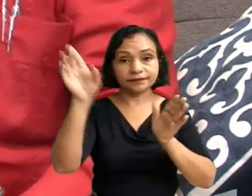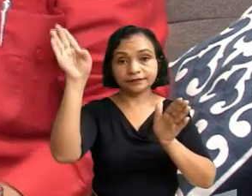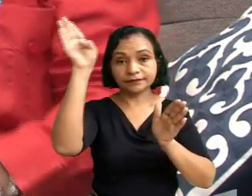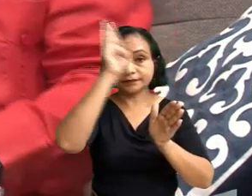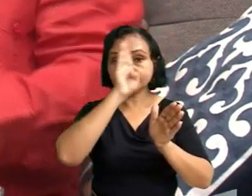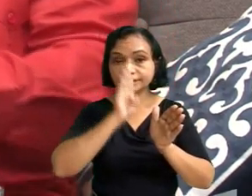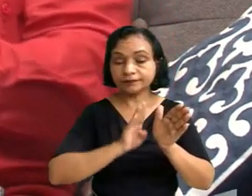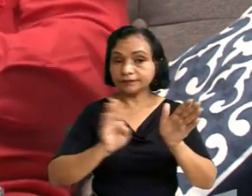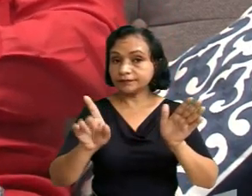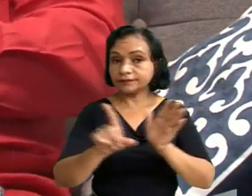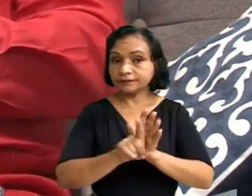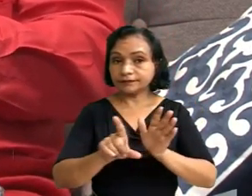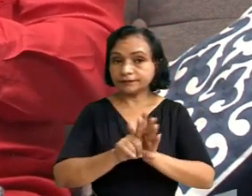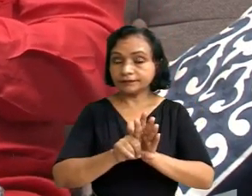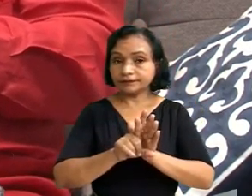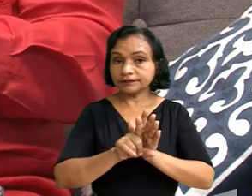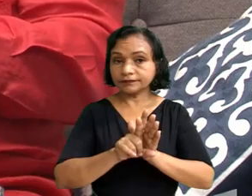leyes